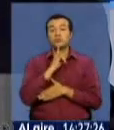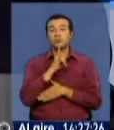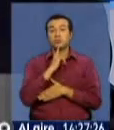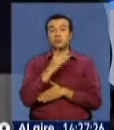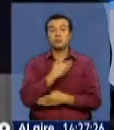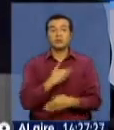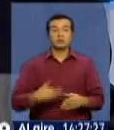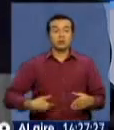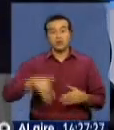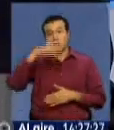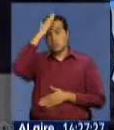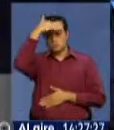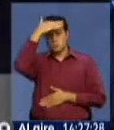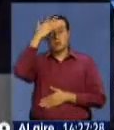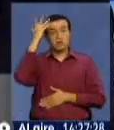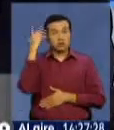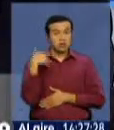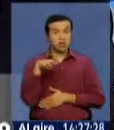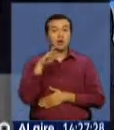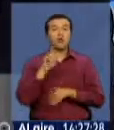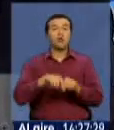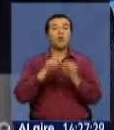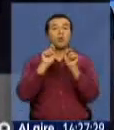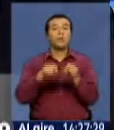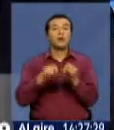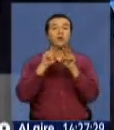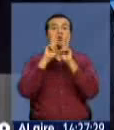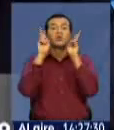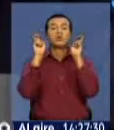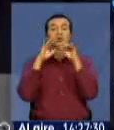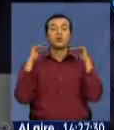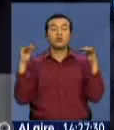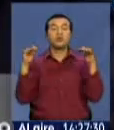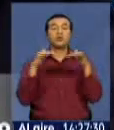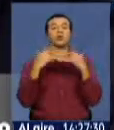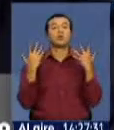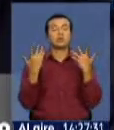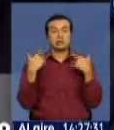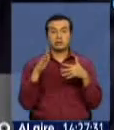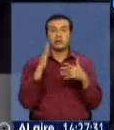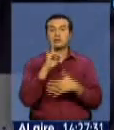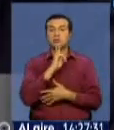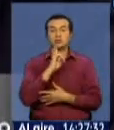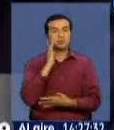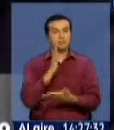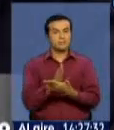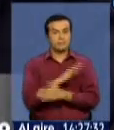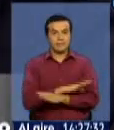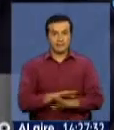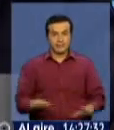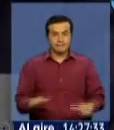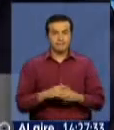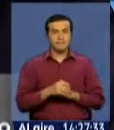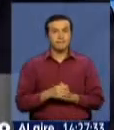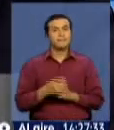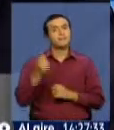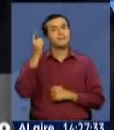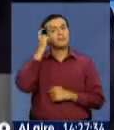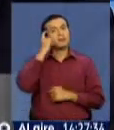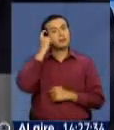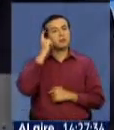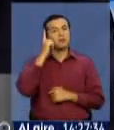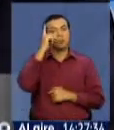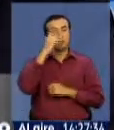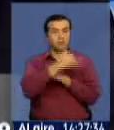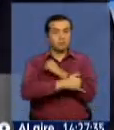el presidente Trump retira del convenio climático, el convenio de París, está retirando a los Estados Unidos. Teniendo presente que uno